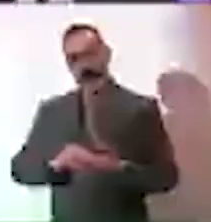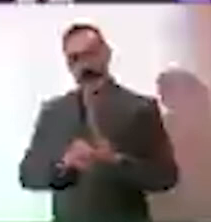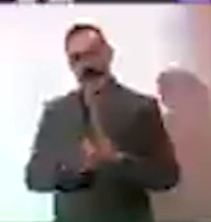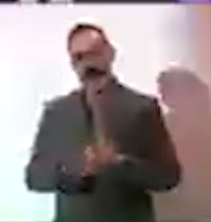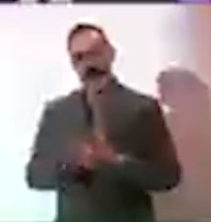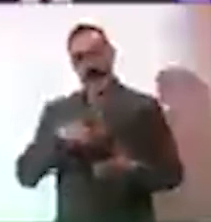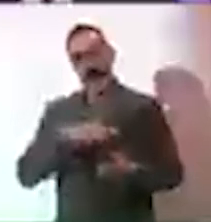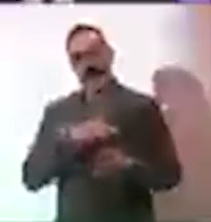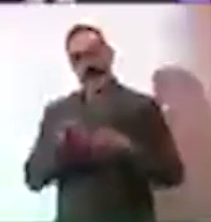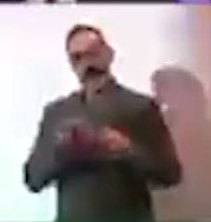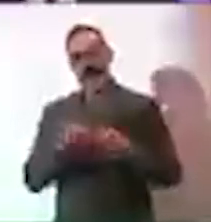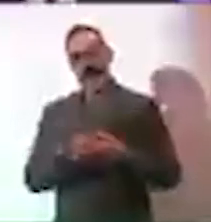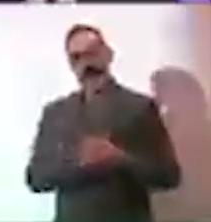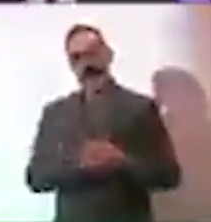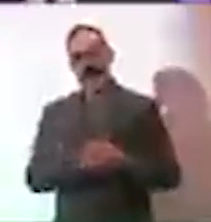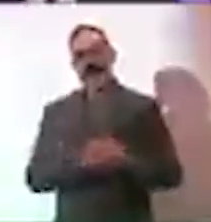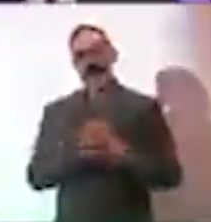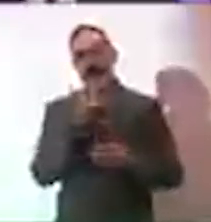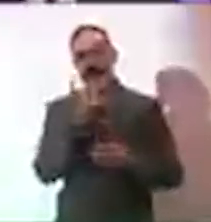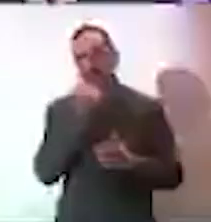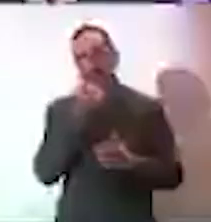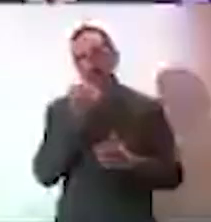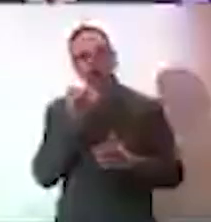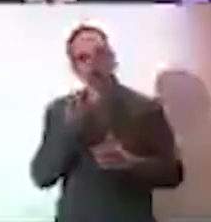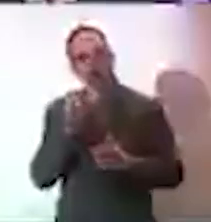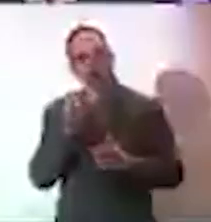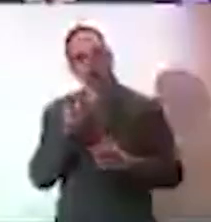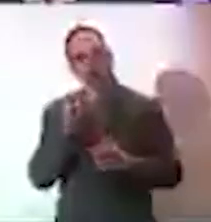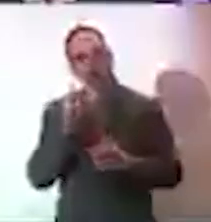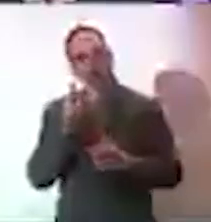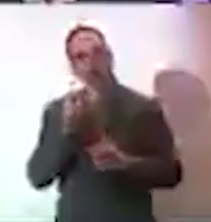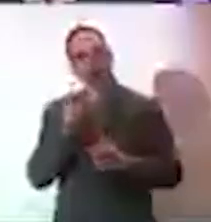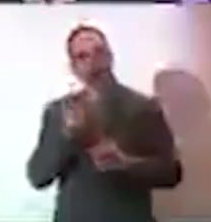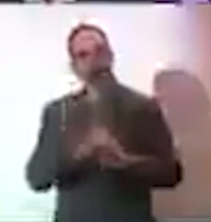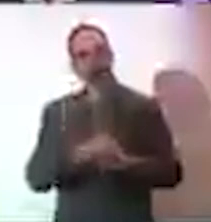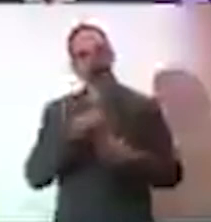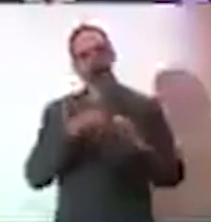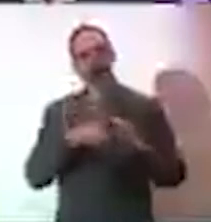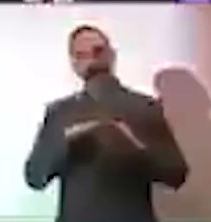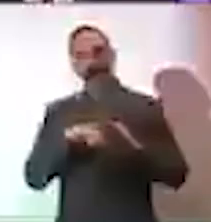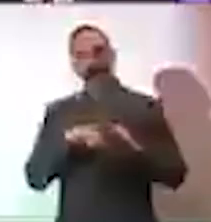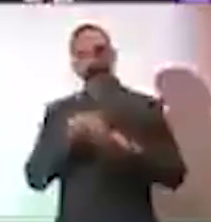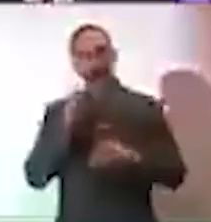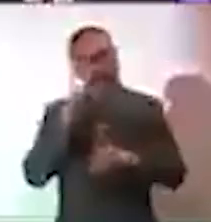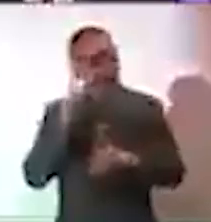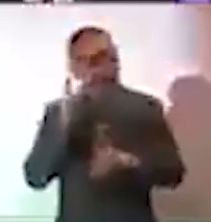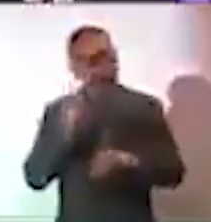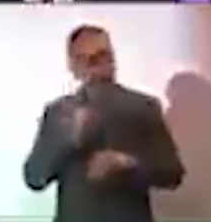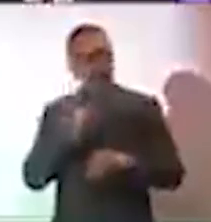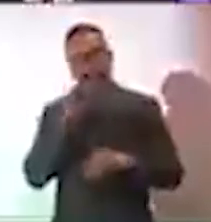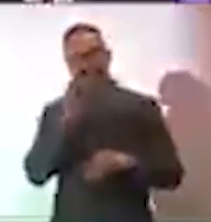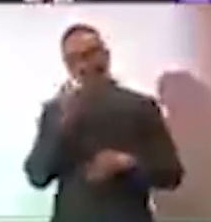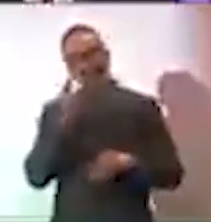Es nuestra labor. Hacemos un ejercicio de gobierno que acompañe a